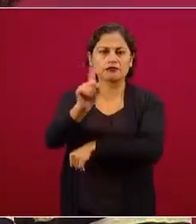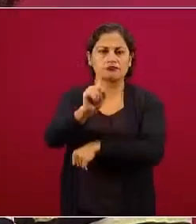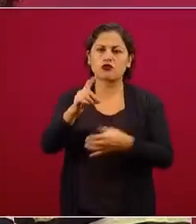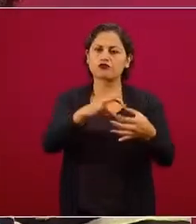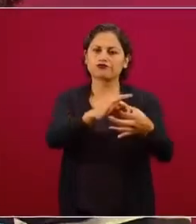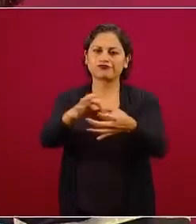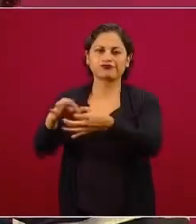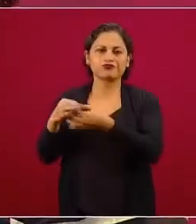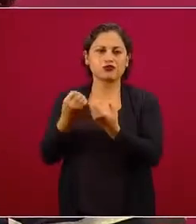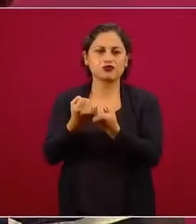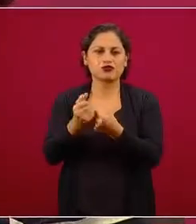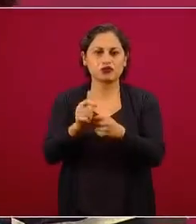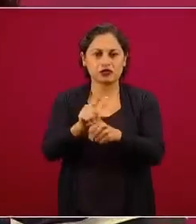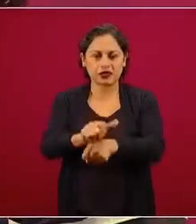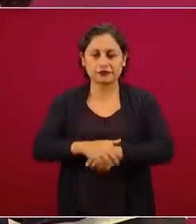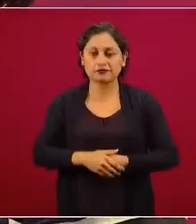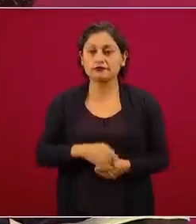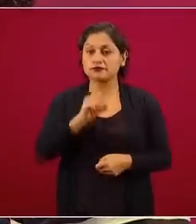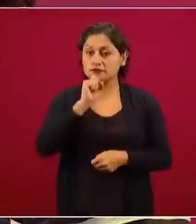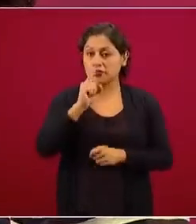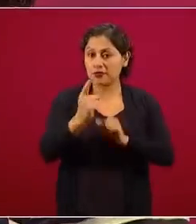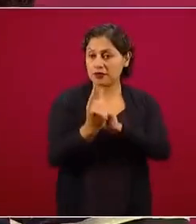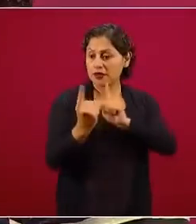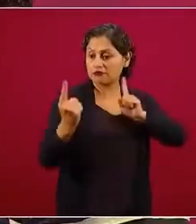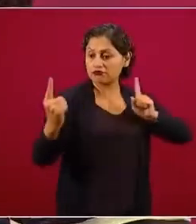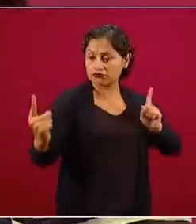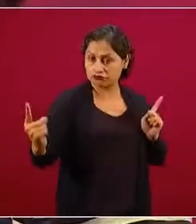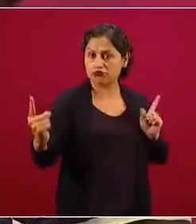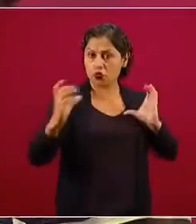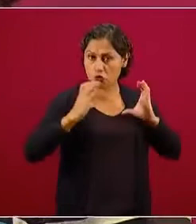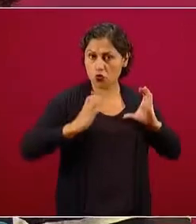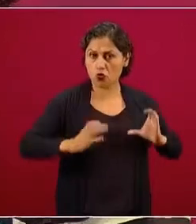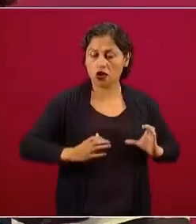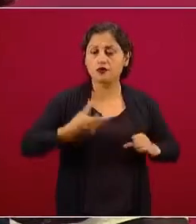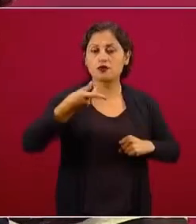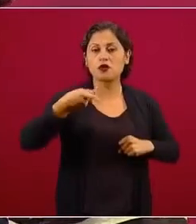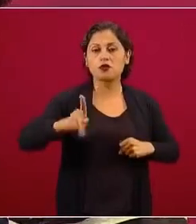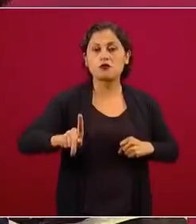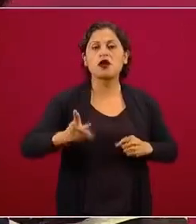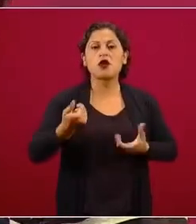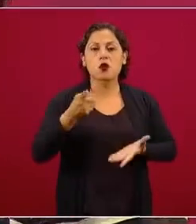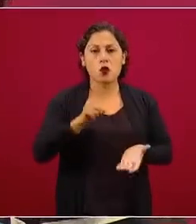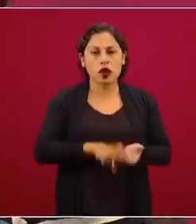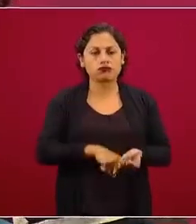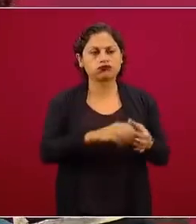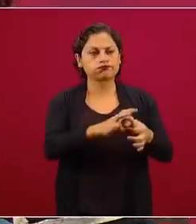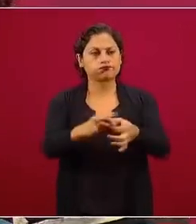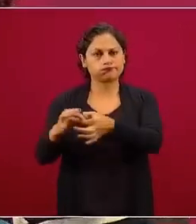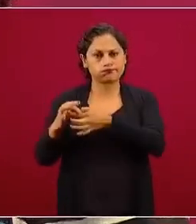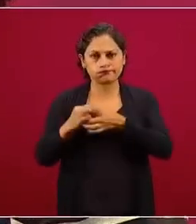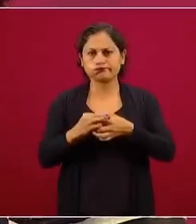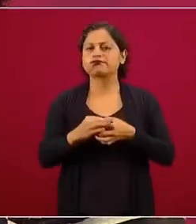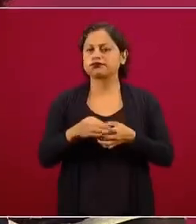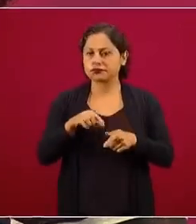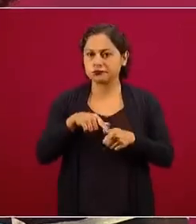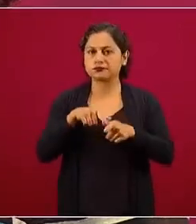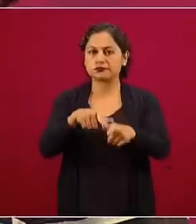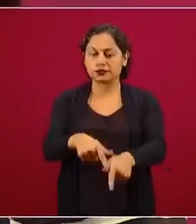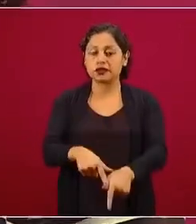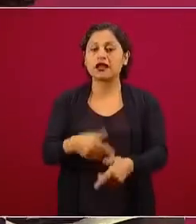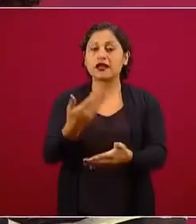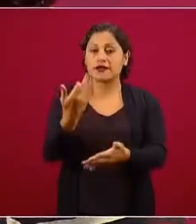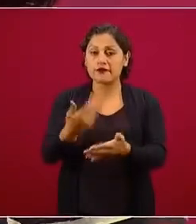social. El distanciamiento es físico, no social. Sin lo social no hay salud,